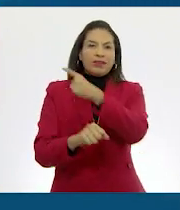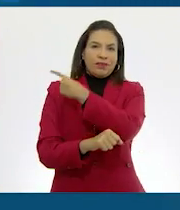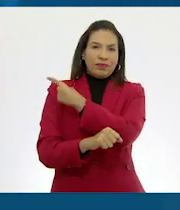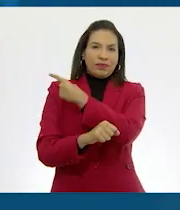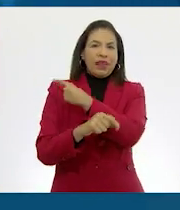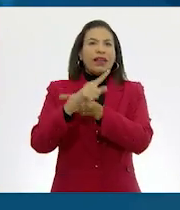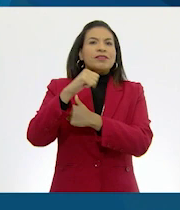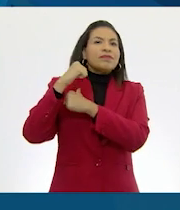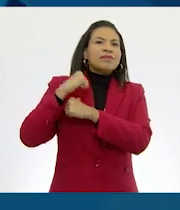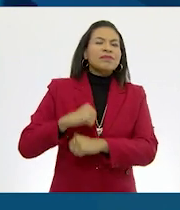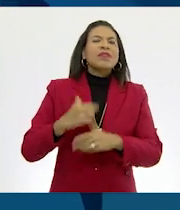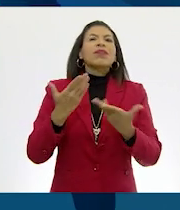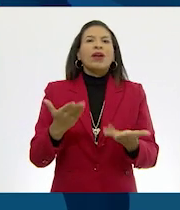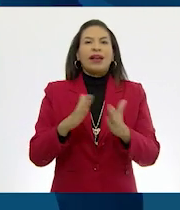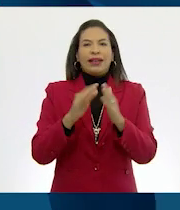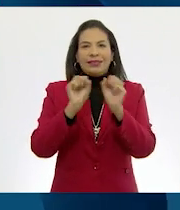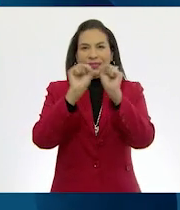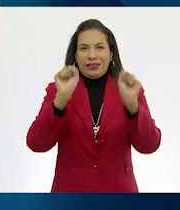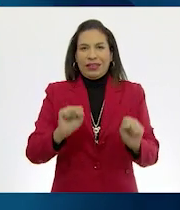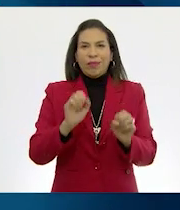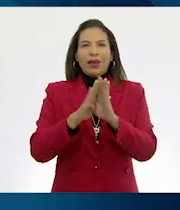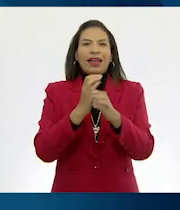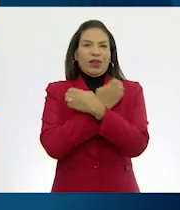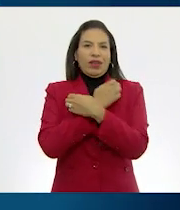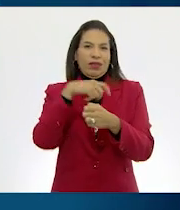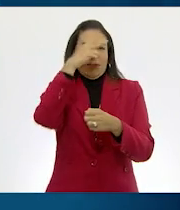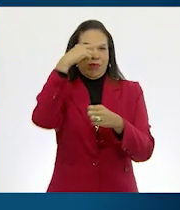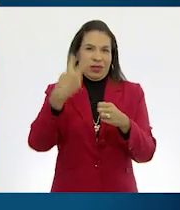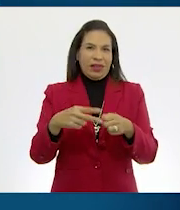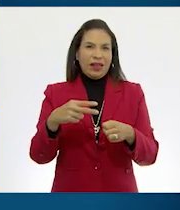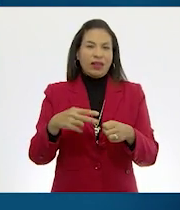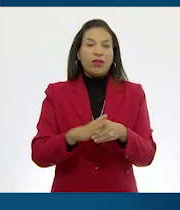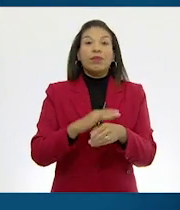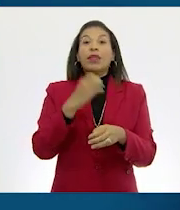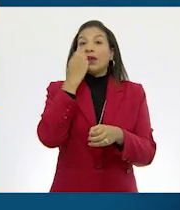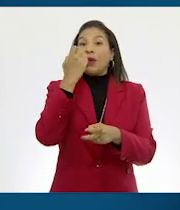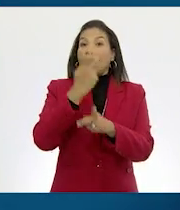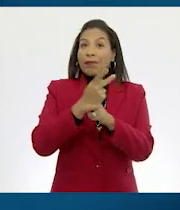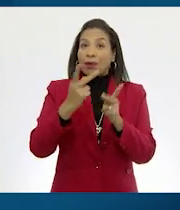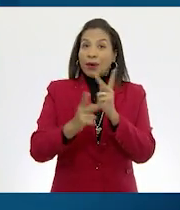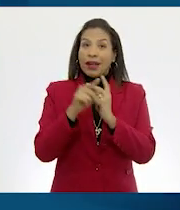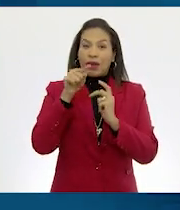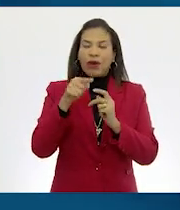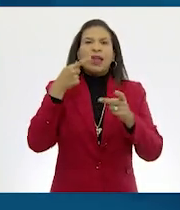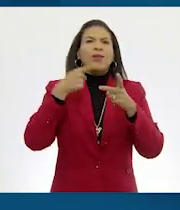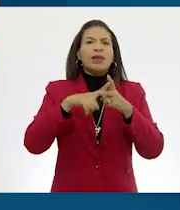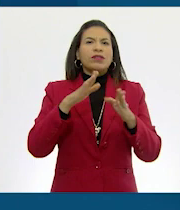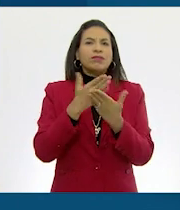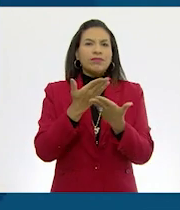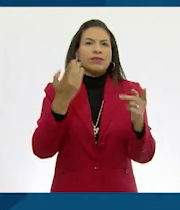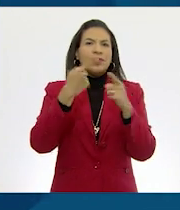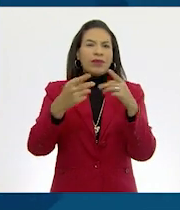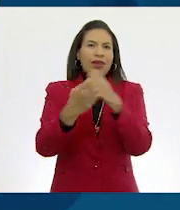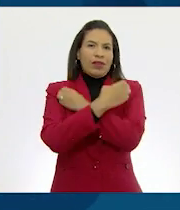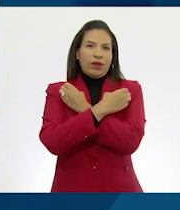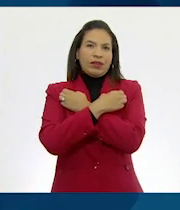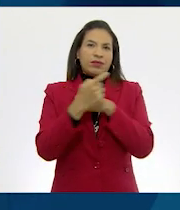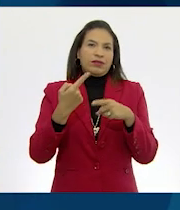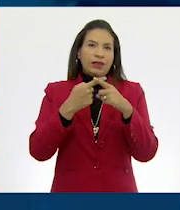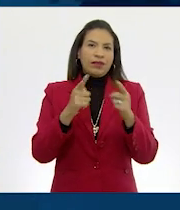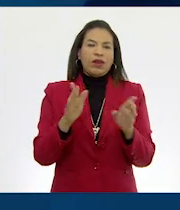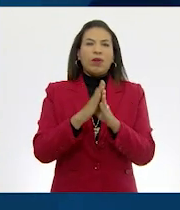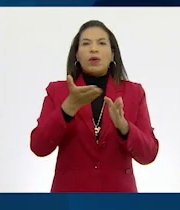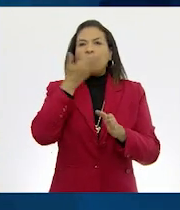encargado de poner en marcha el sistema educativo mexicano. En la preparatoria se empezó a ofrecer una educación distinta